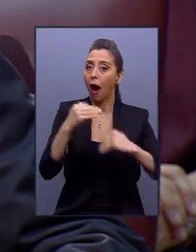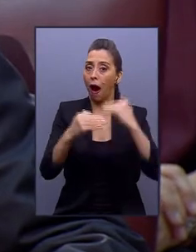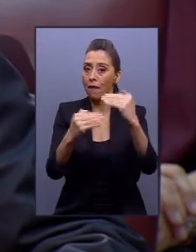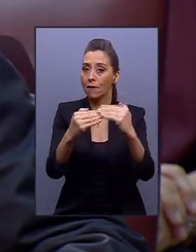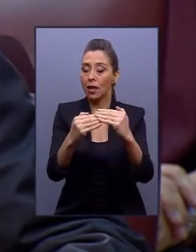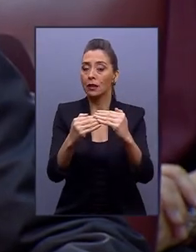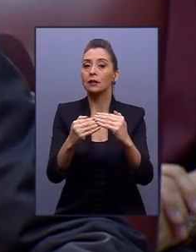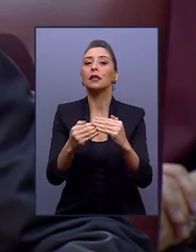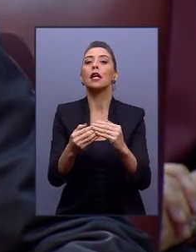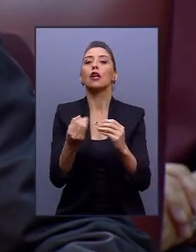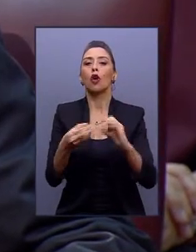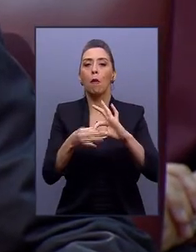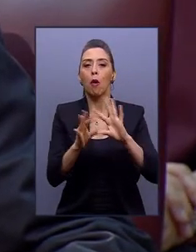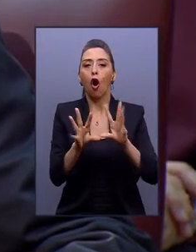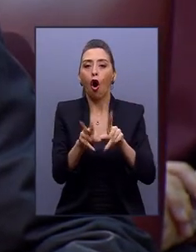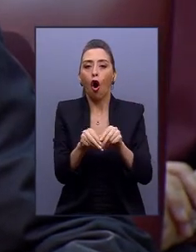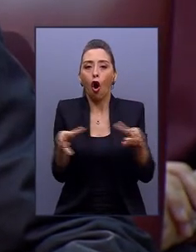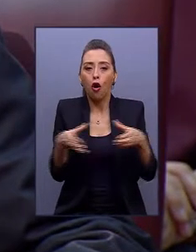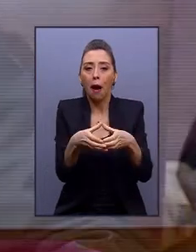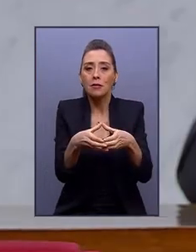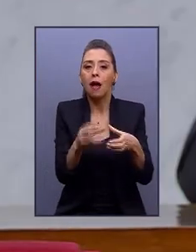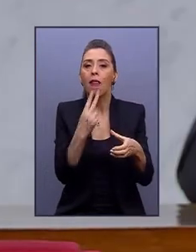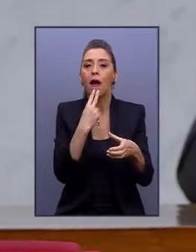en la organización de la vida política del país.